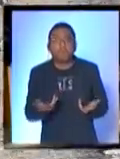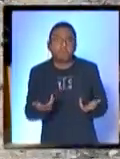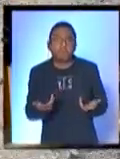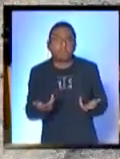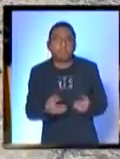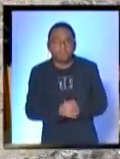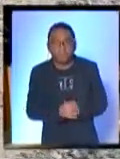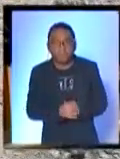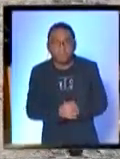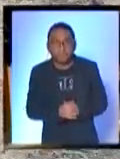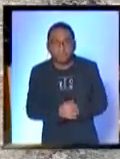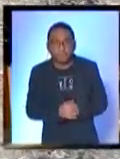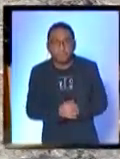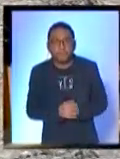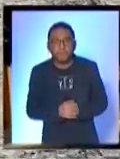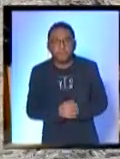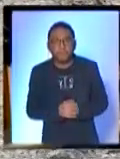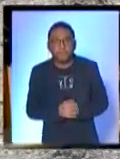neta.